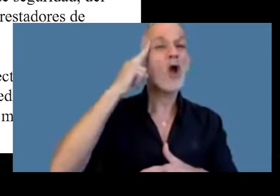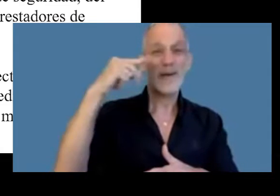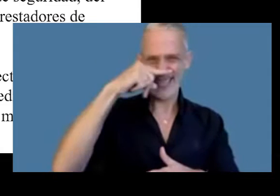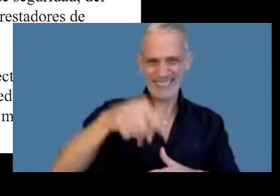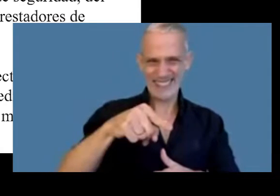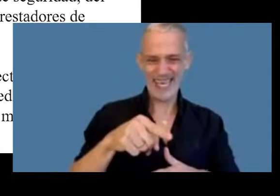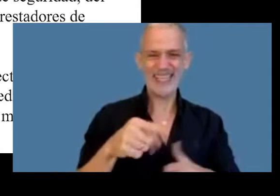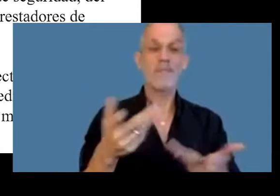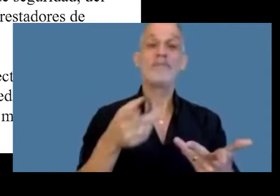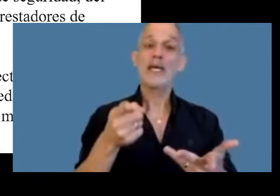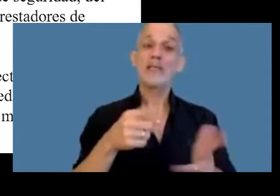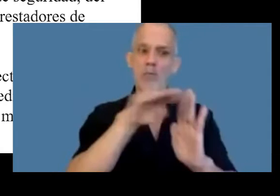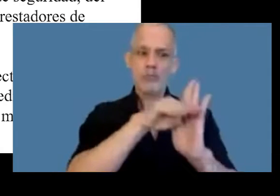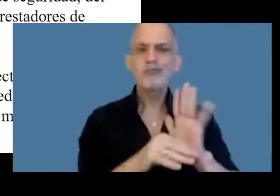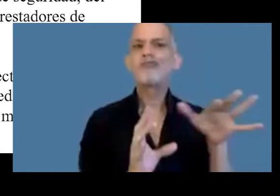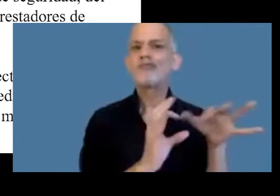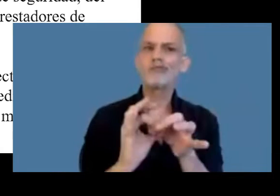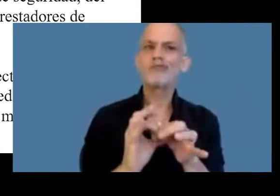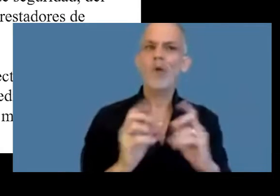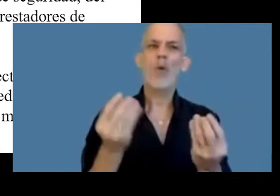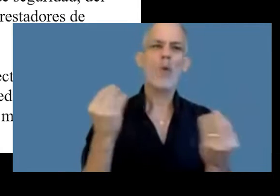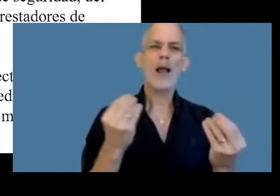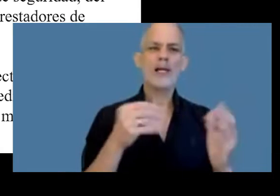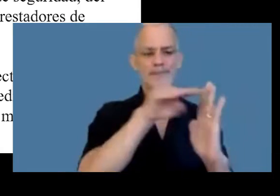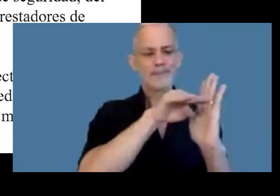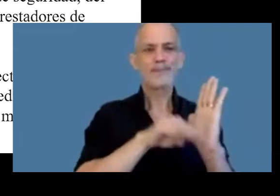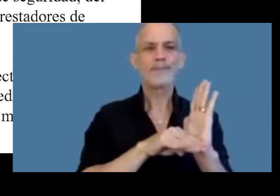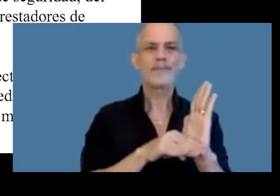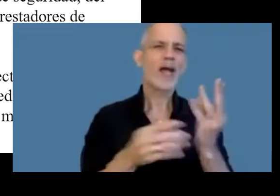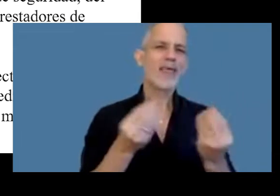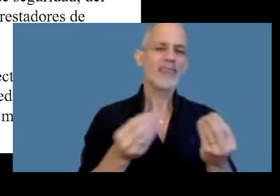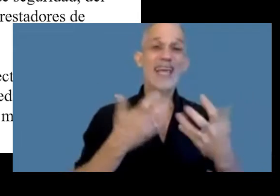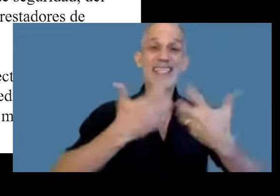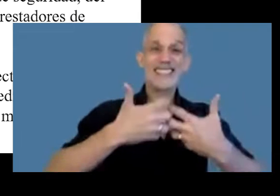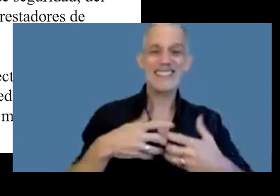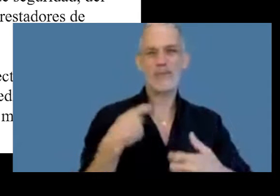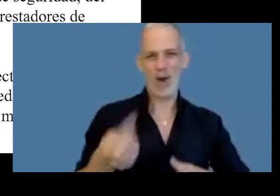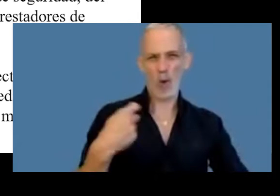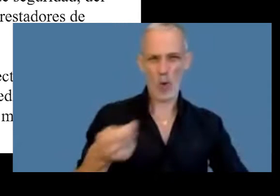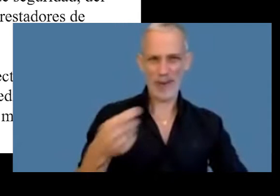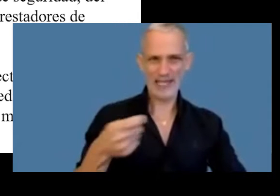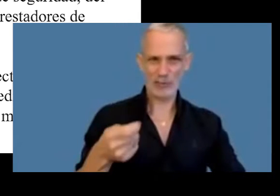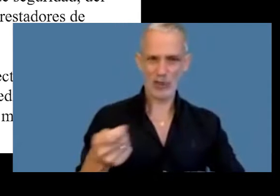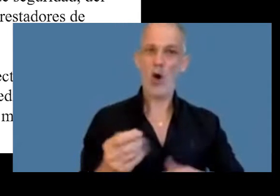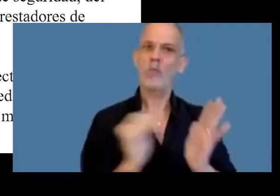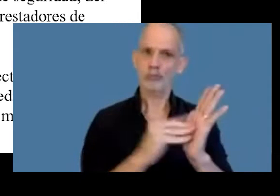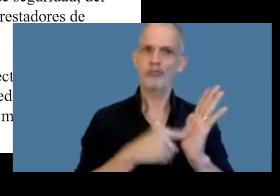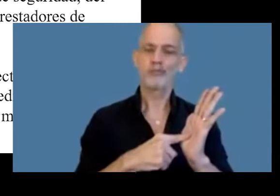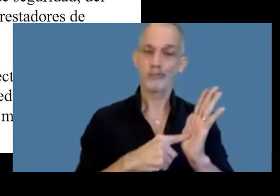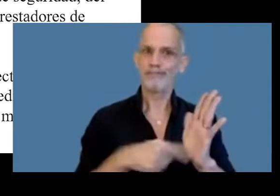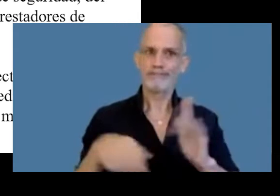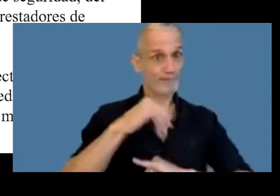norma se vincula a un régimen de armonización de sistemas previsionales, porque recordemos